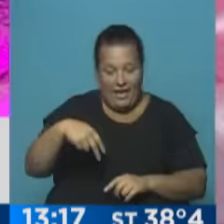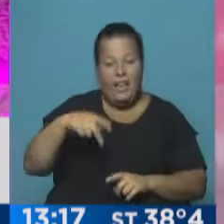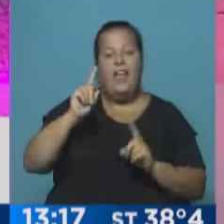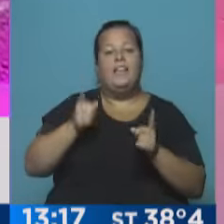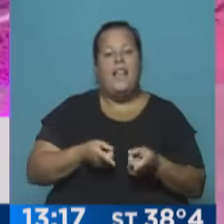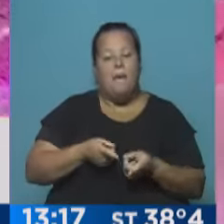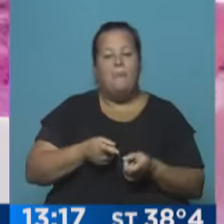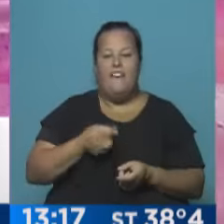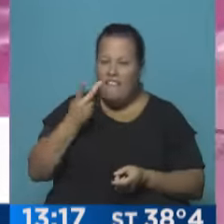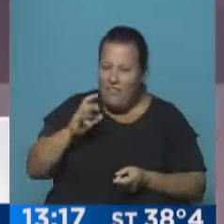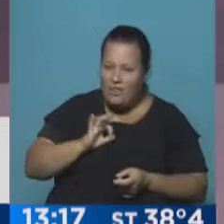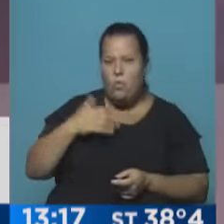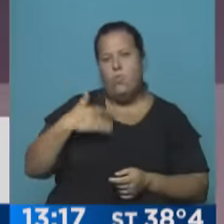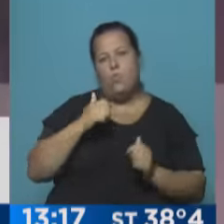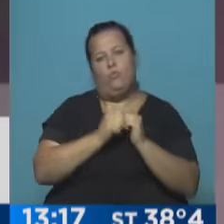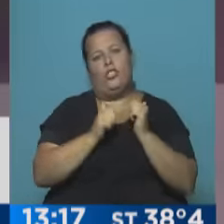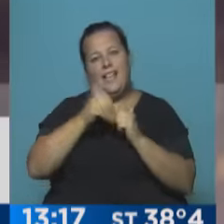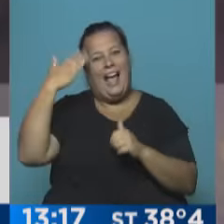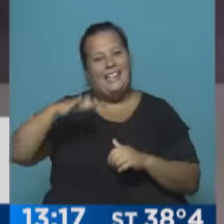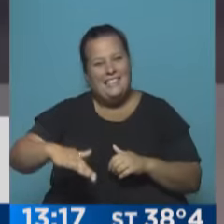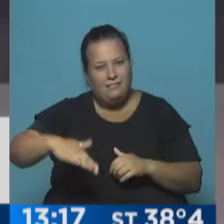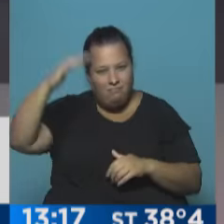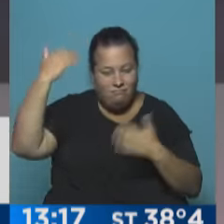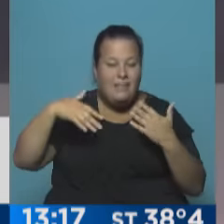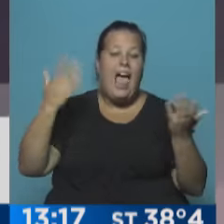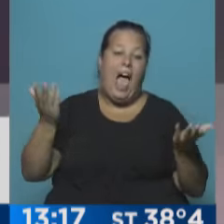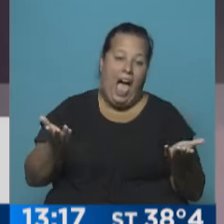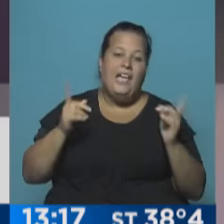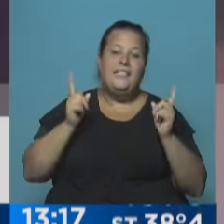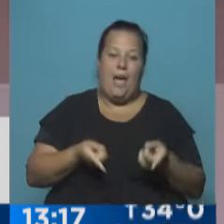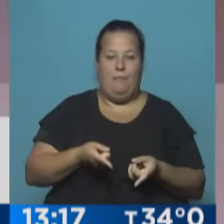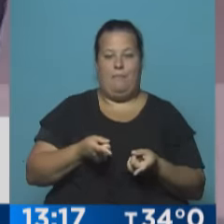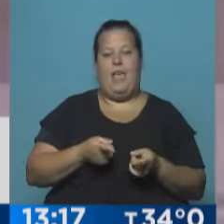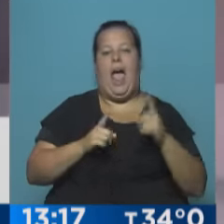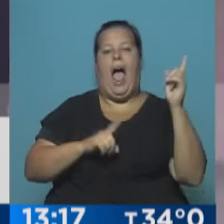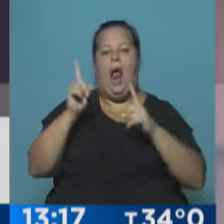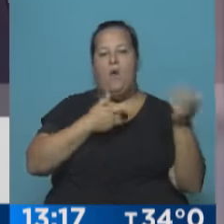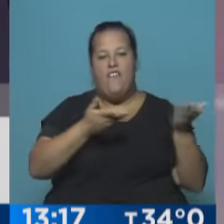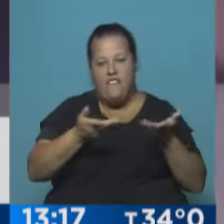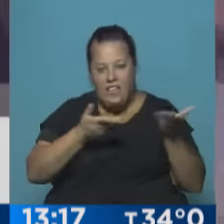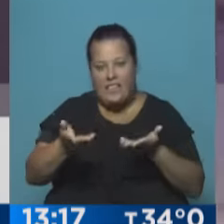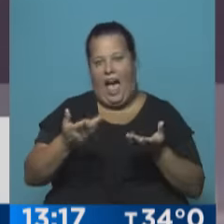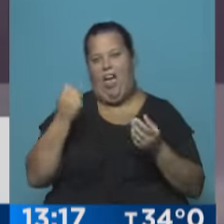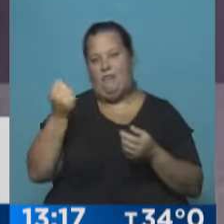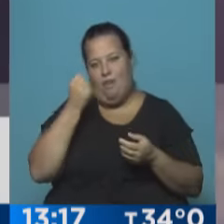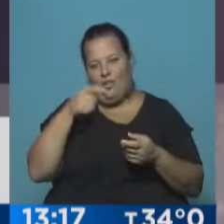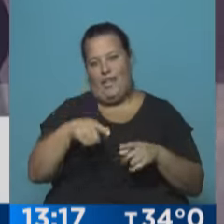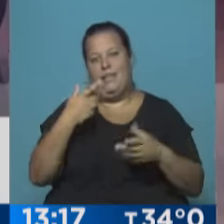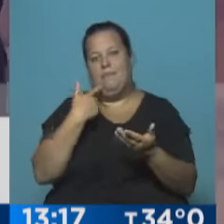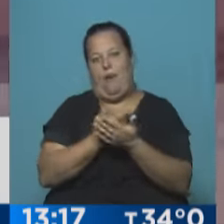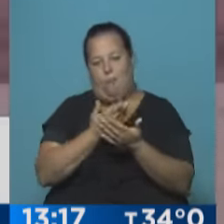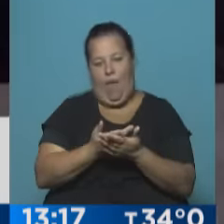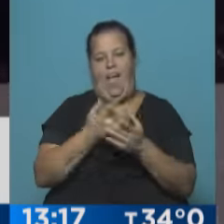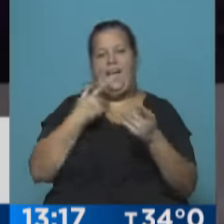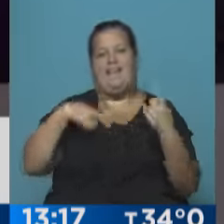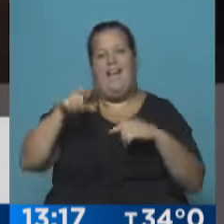tiene 20 años, mucha historia, una criatura. Sí. Y que, por supuesto, que va a estar con algunos invitados que engalanan su propuesta y